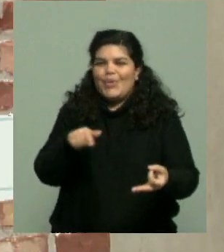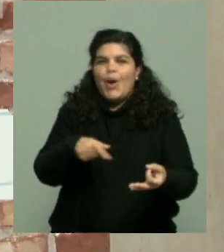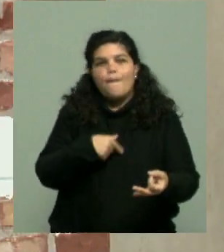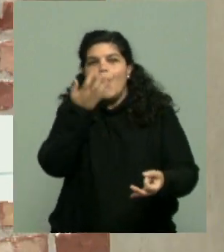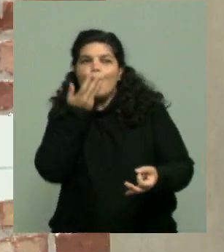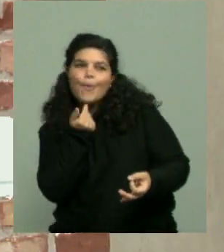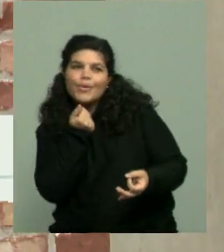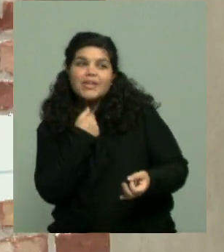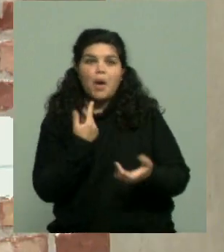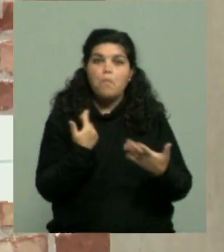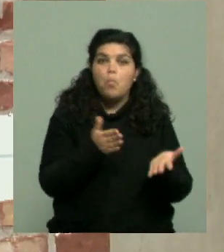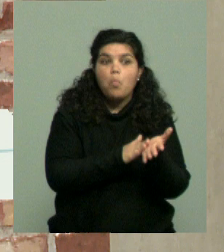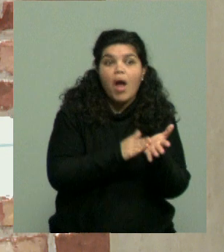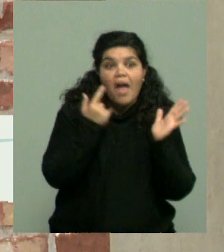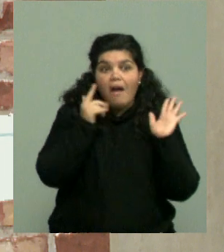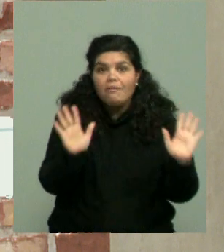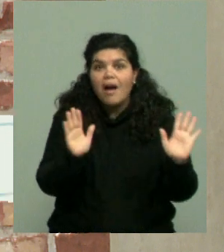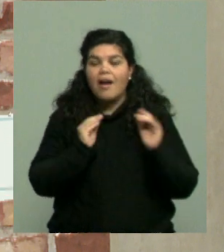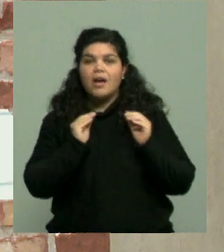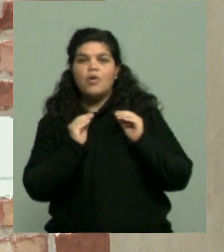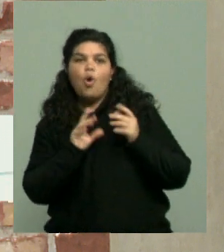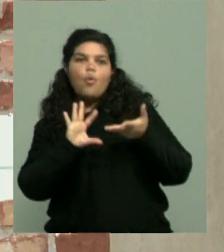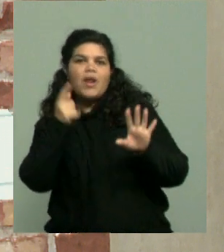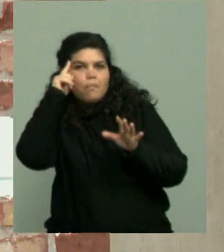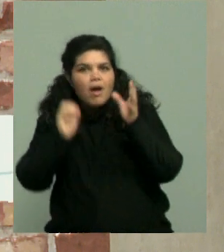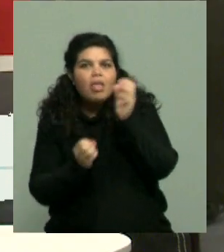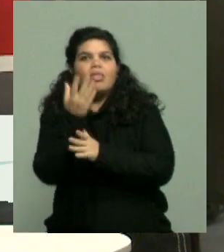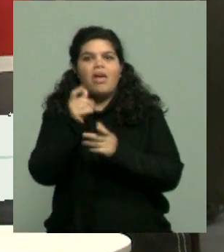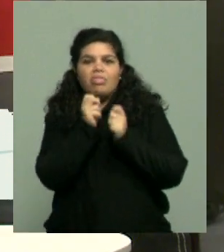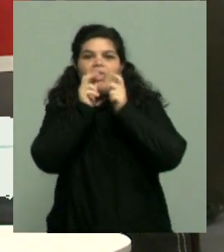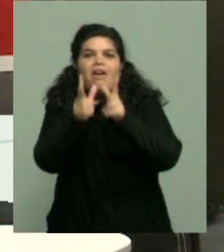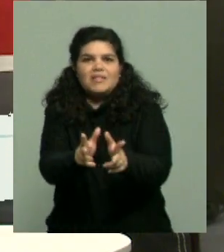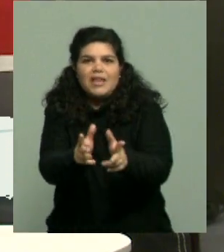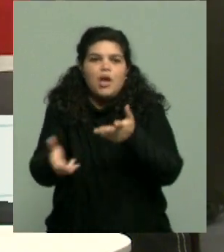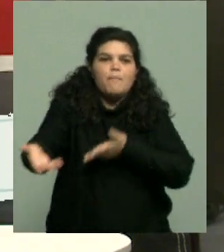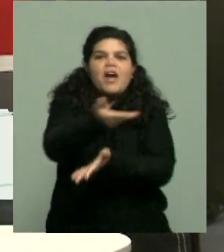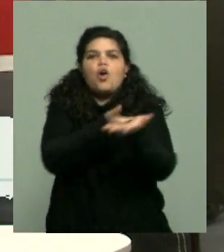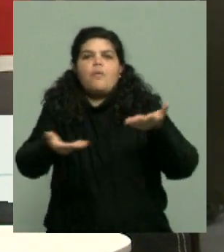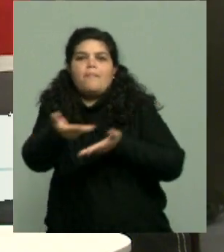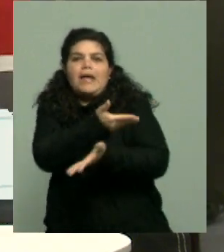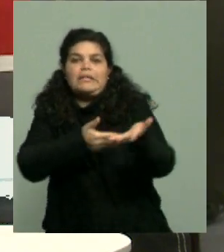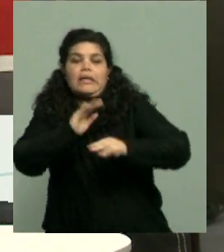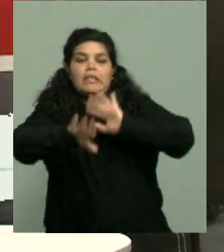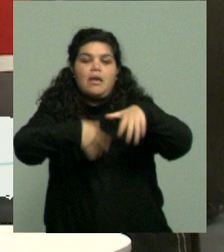gustaría, probemos. Es como un camino interesante, ¿no? Sí, sí, sí. Esa es la idea, se ha dado así.